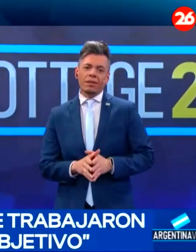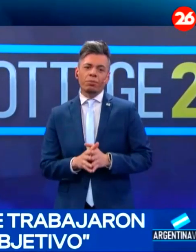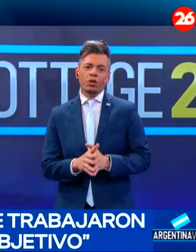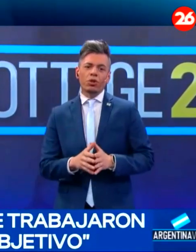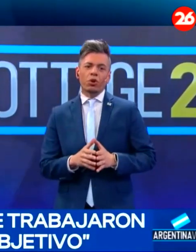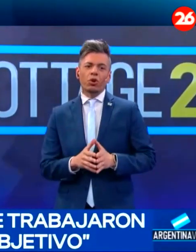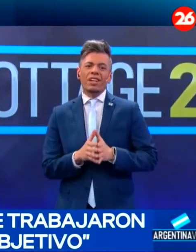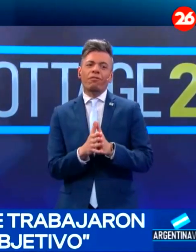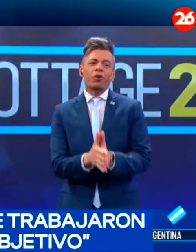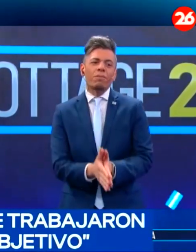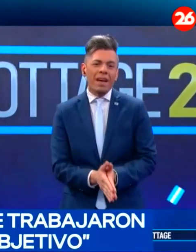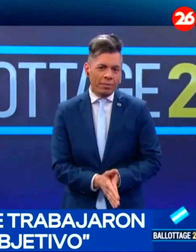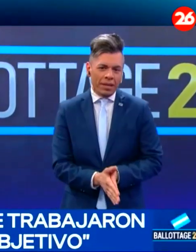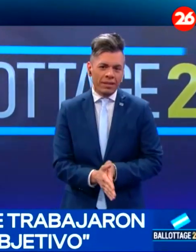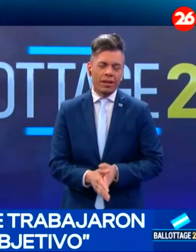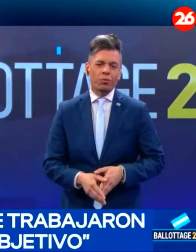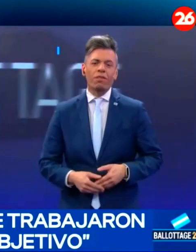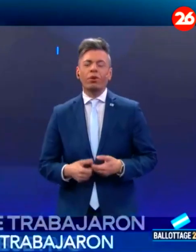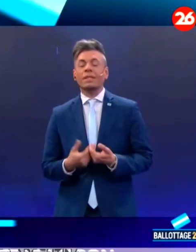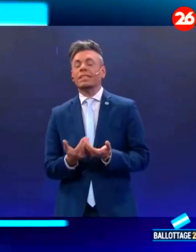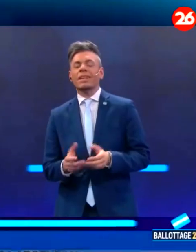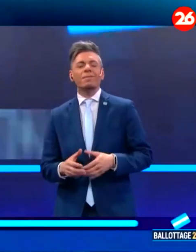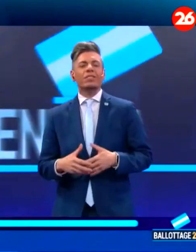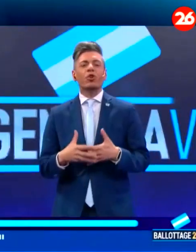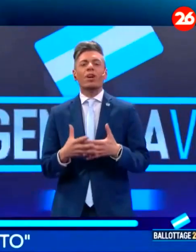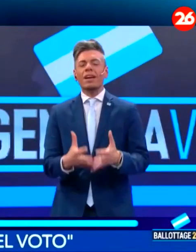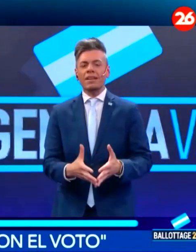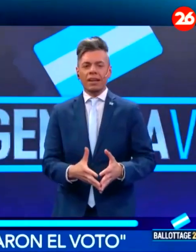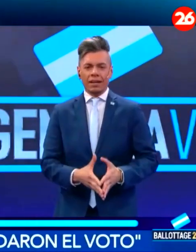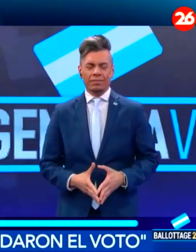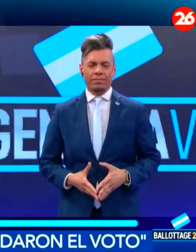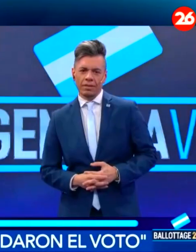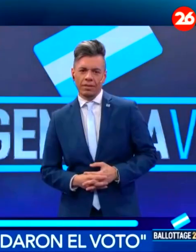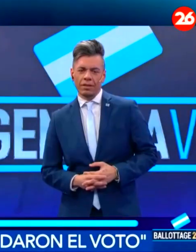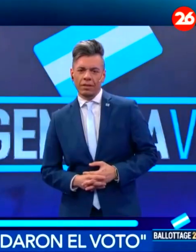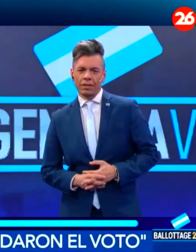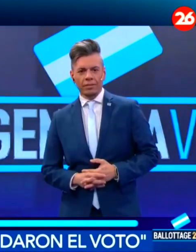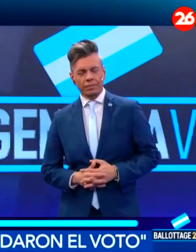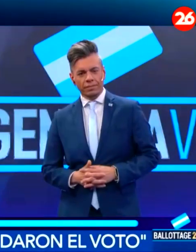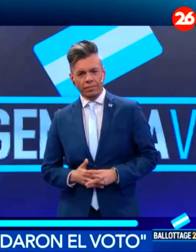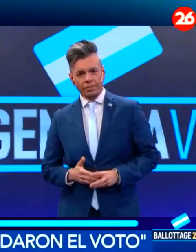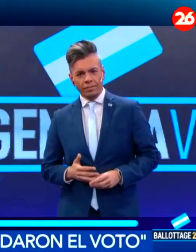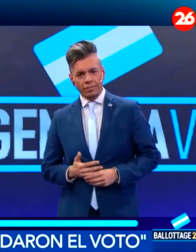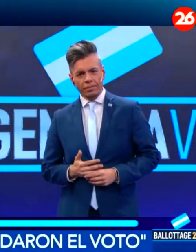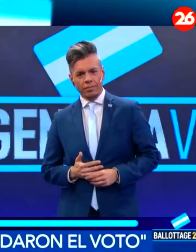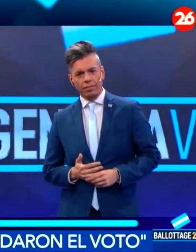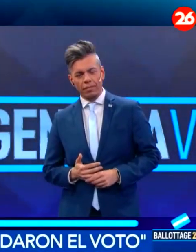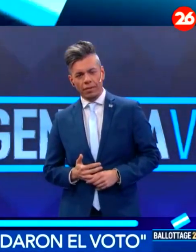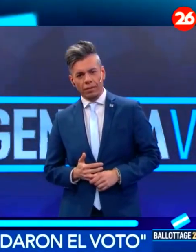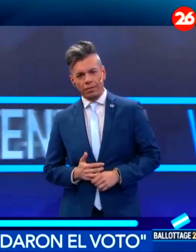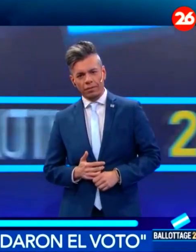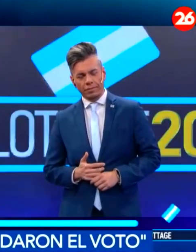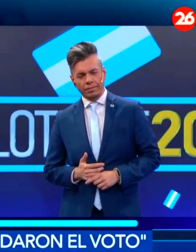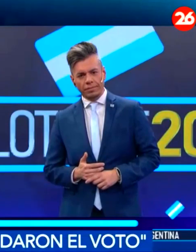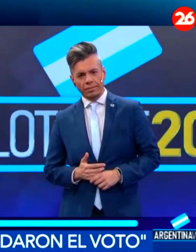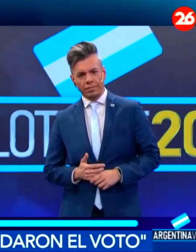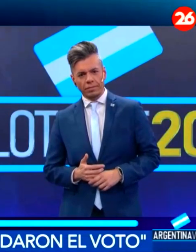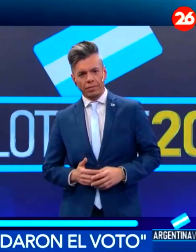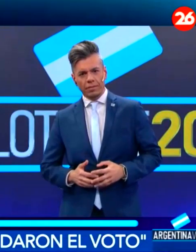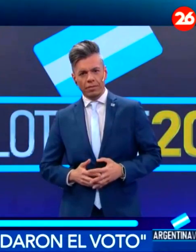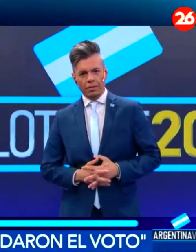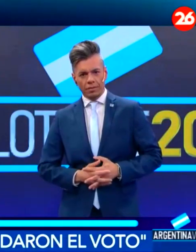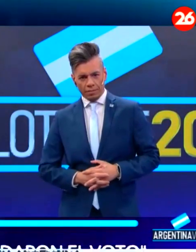ustedes impusieron otra forma de militar, una forma, si se quiere, más orgánica? Totalmente. Pero creo, Héctor, que comparto